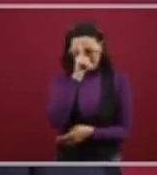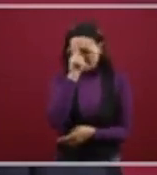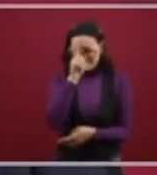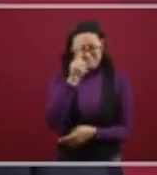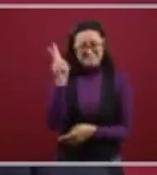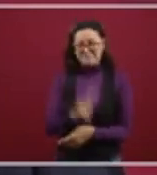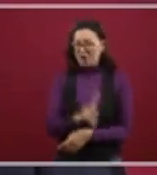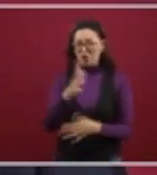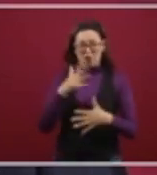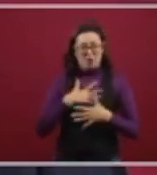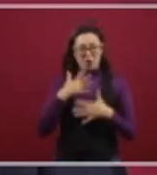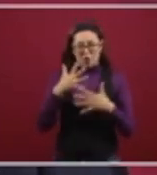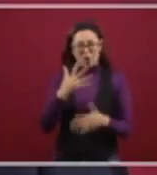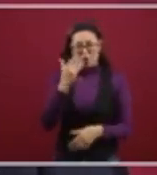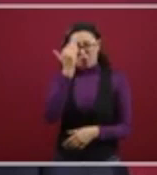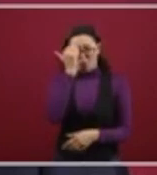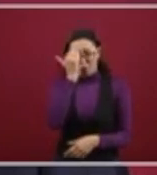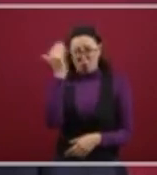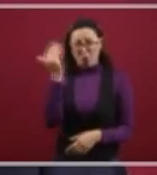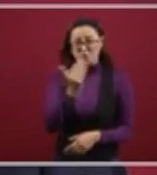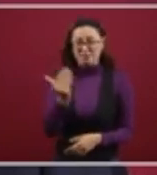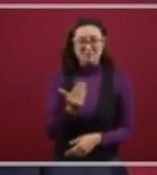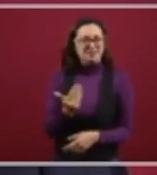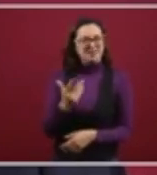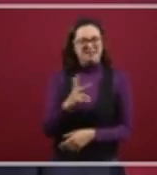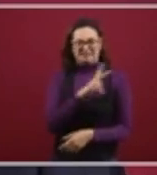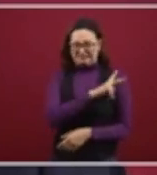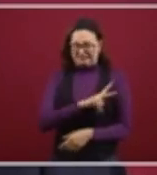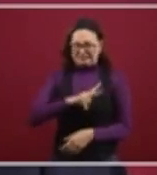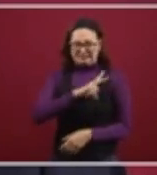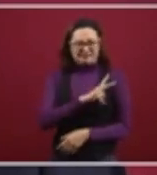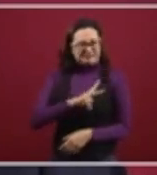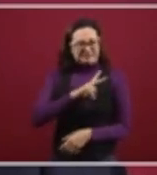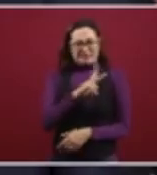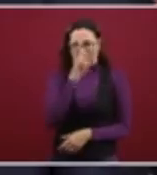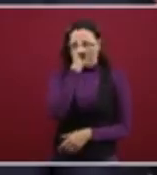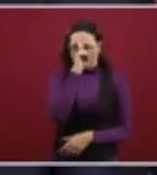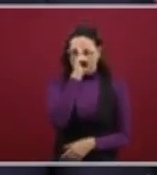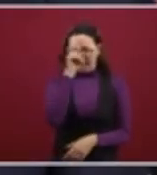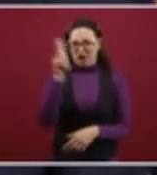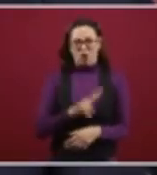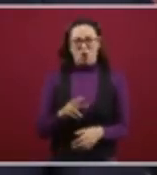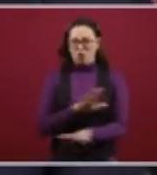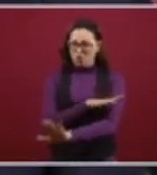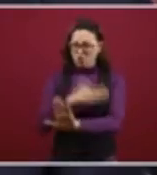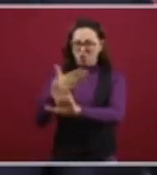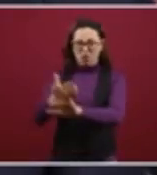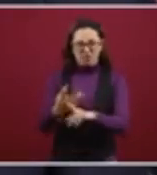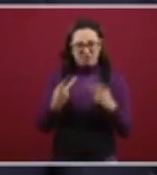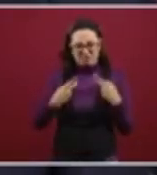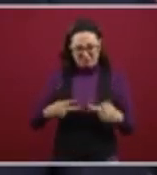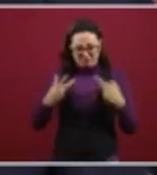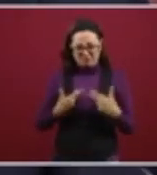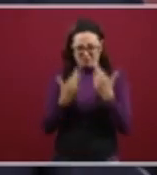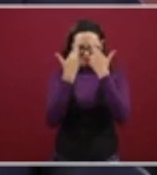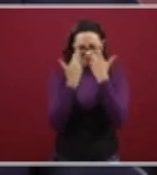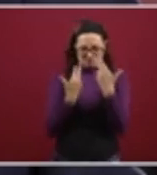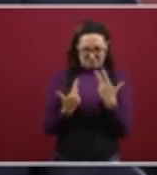tremenda por los daños que ocasiona, veneno, una droga destructiva, el